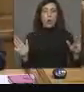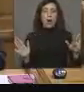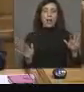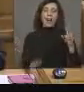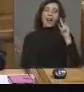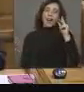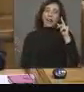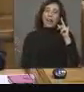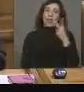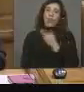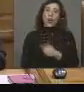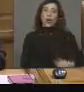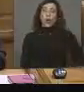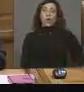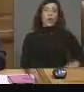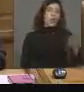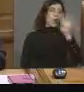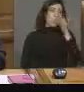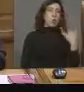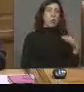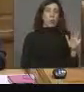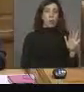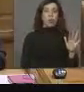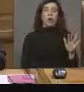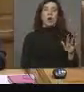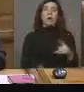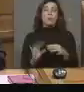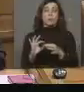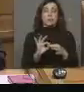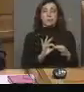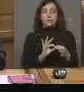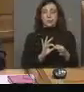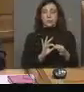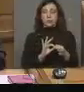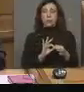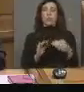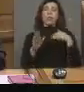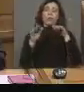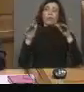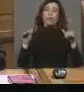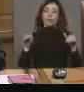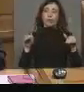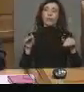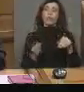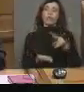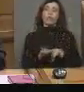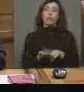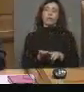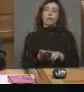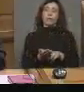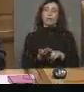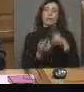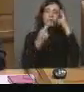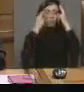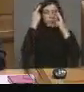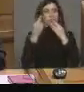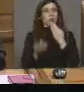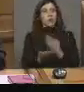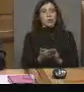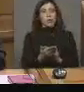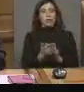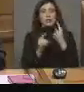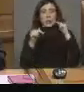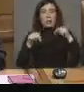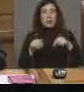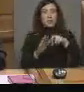creado en el gobierno que haya sido. Por lo tanto, señores parlamentarios, los llamo a que realmente reflexionemos cuando estamos